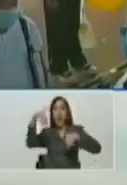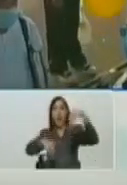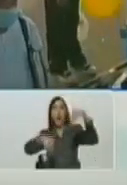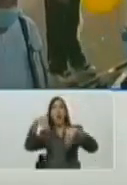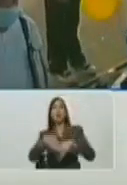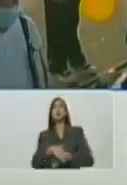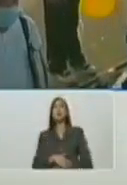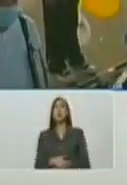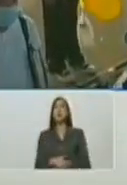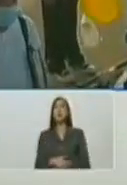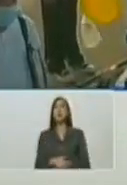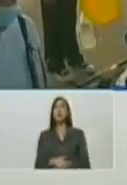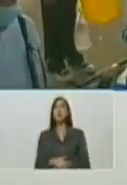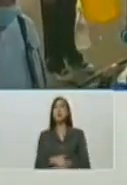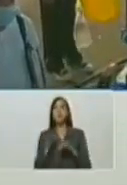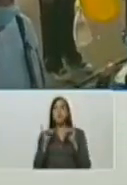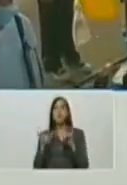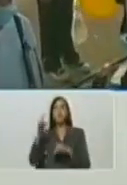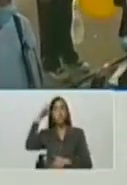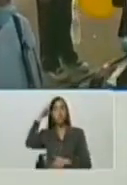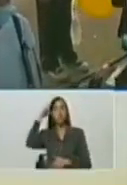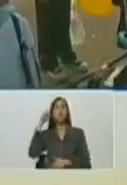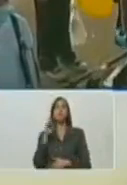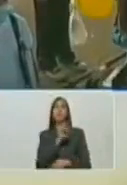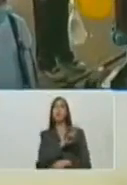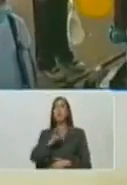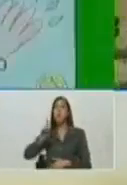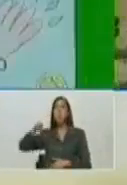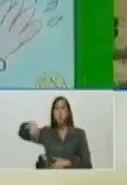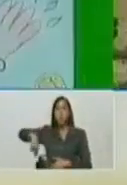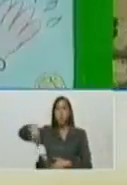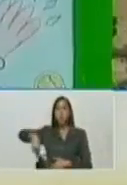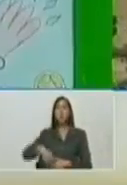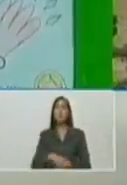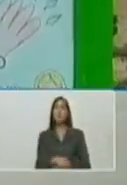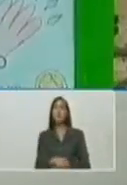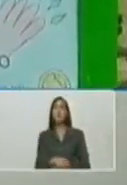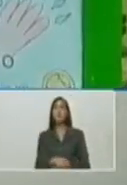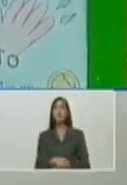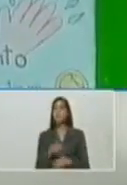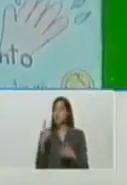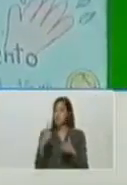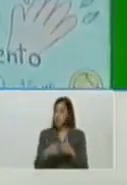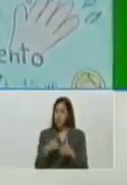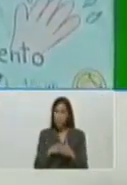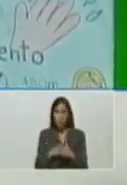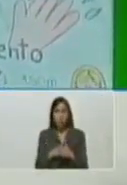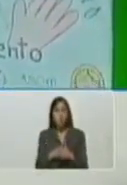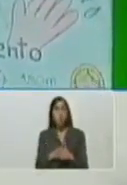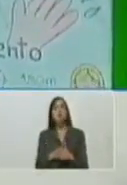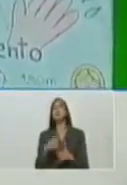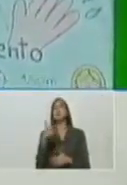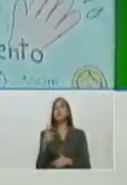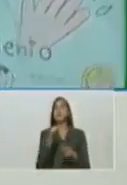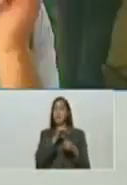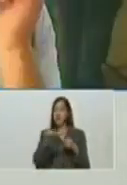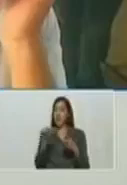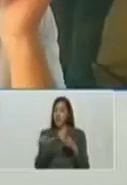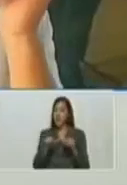del 21 de noviembre. Así que vamos a tener como 3 semanas continuas de